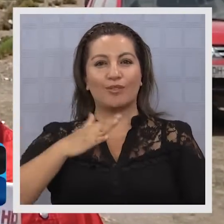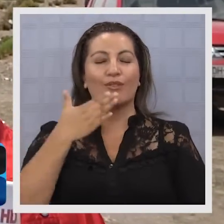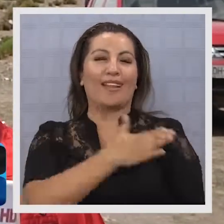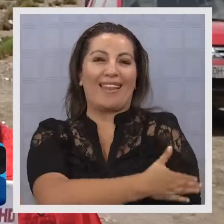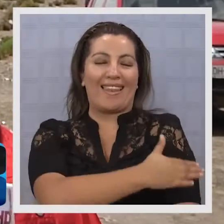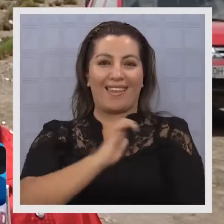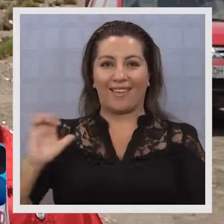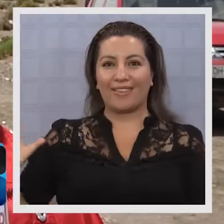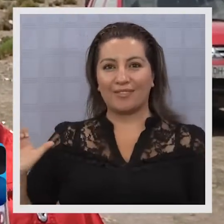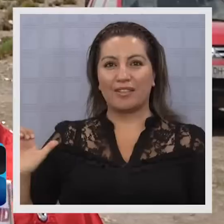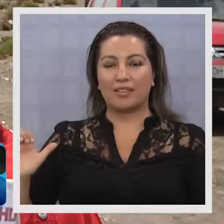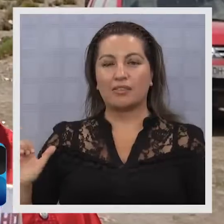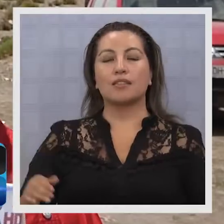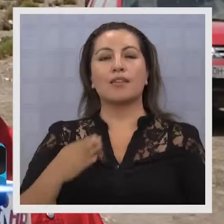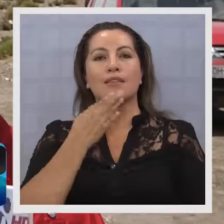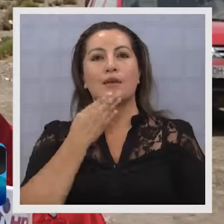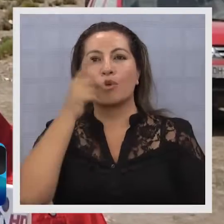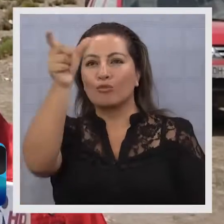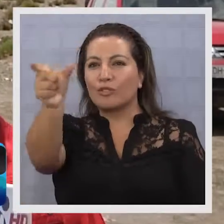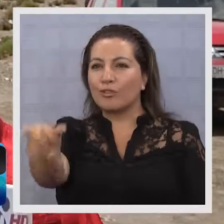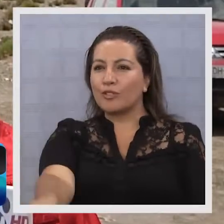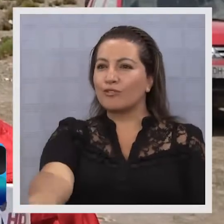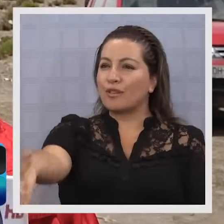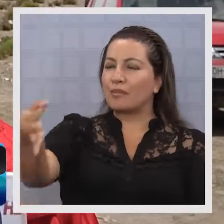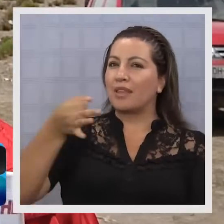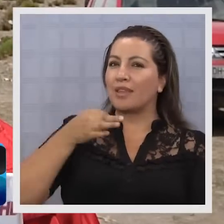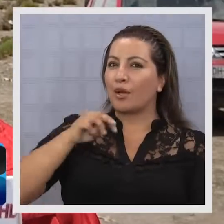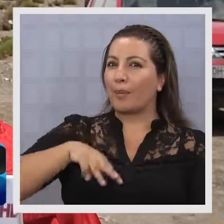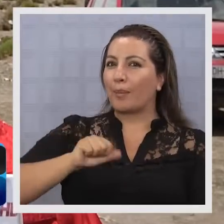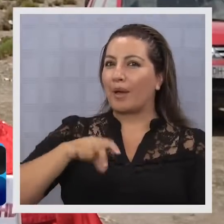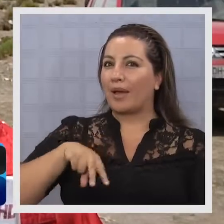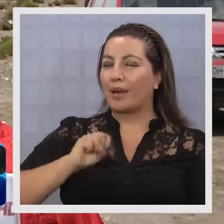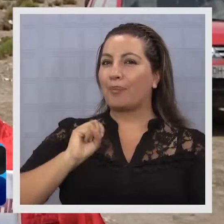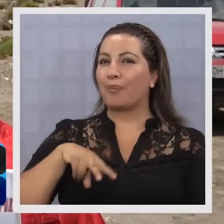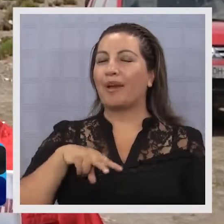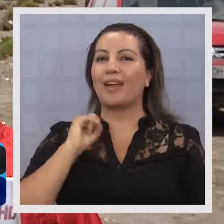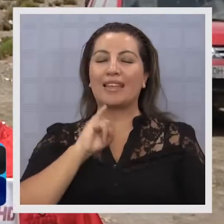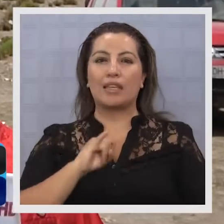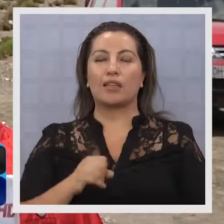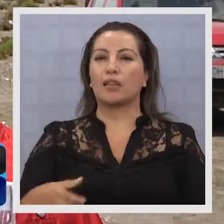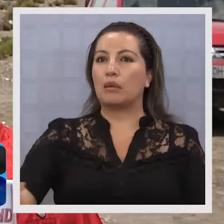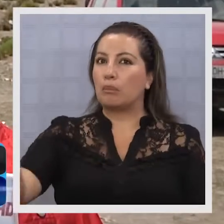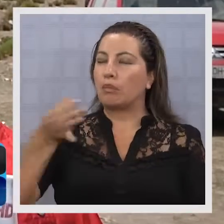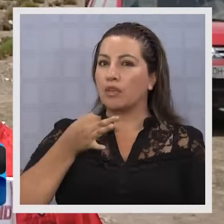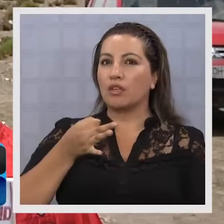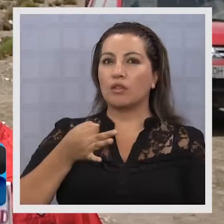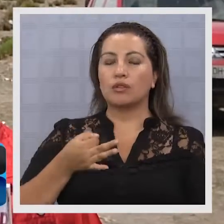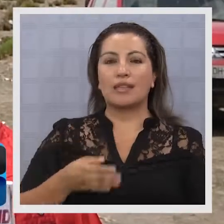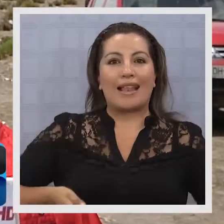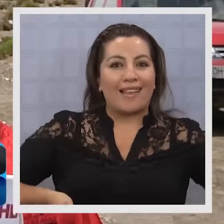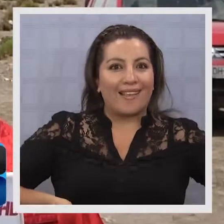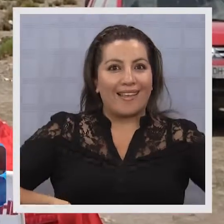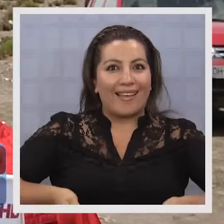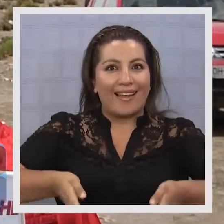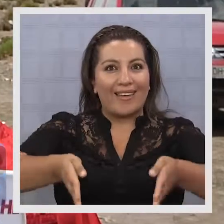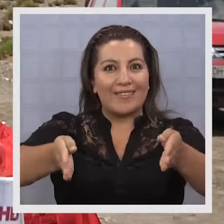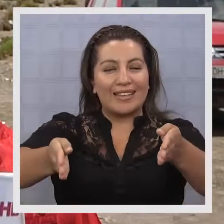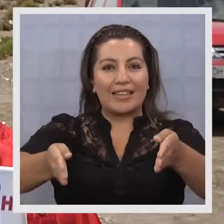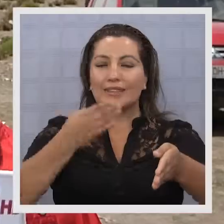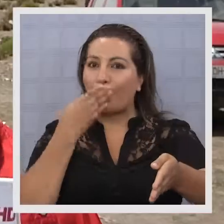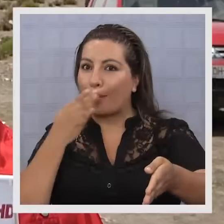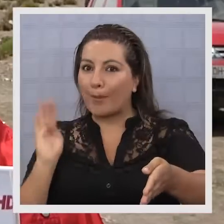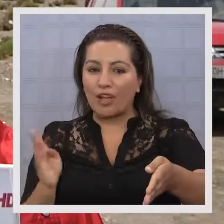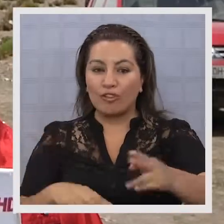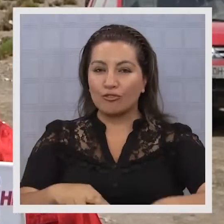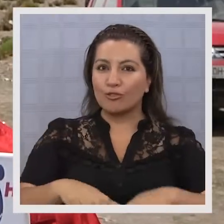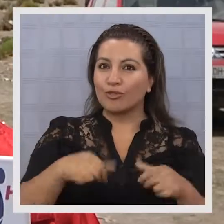fe, sino que también, así como lo decía uno de los pobladores, don Héctor Mamani, él también quería mejorar la avenida, de que venga